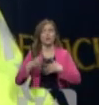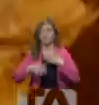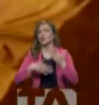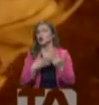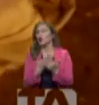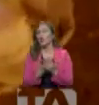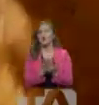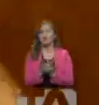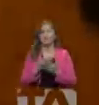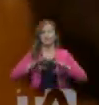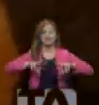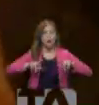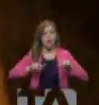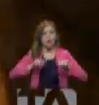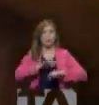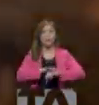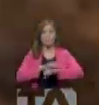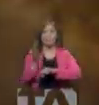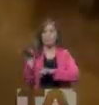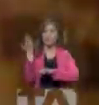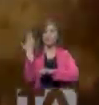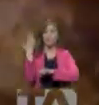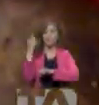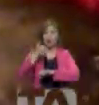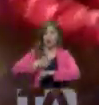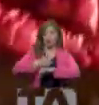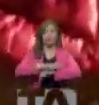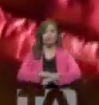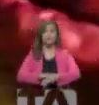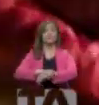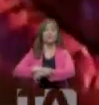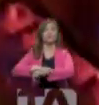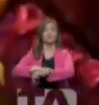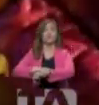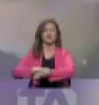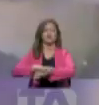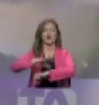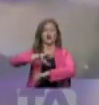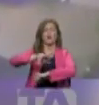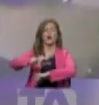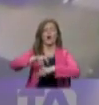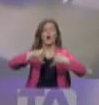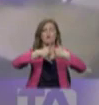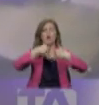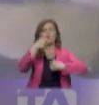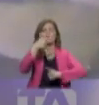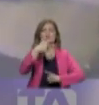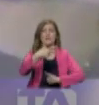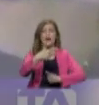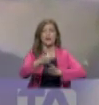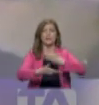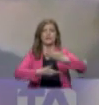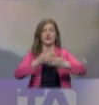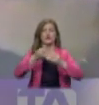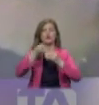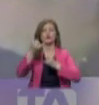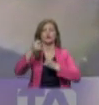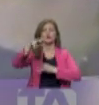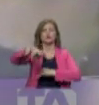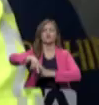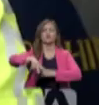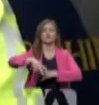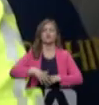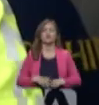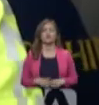los bienes. Los detenidos, quienes ya fueron puestos a órdenes de la autoridad pertinente, robaron 3 locales comerciales en los últimos